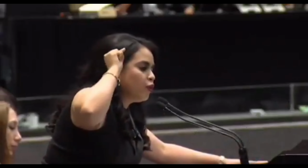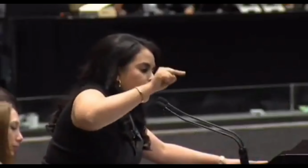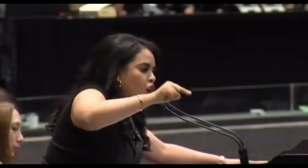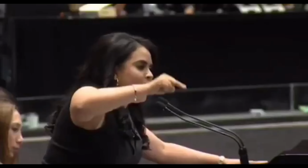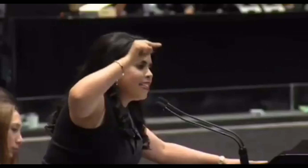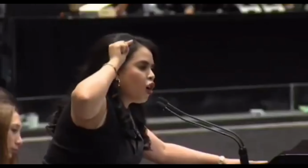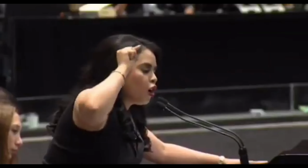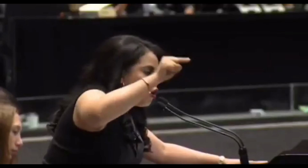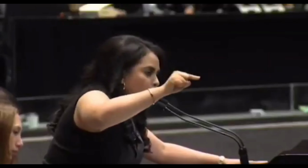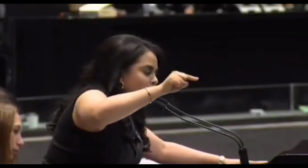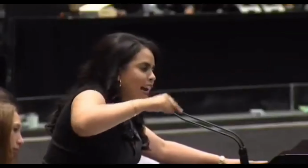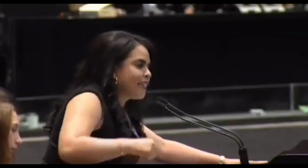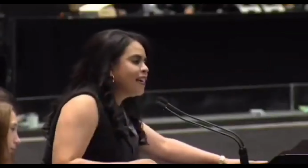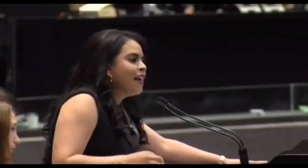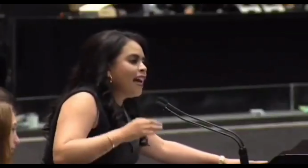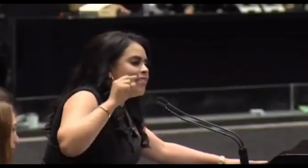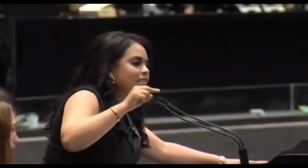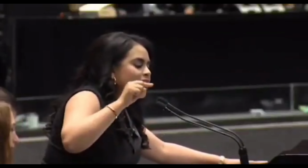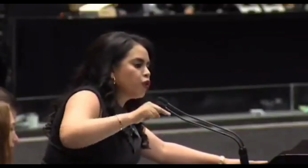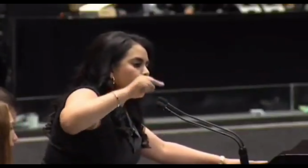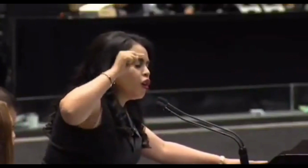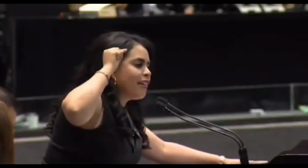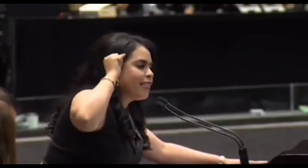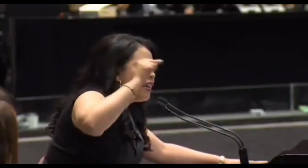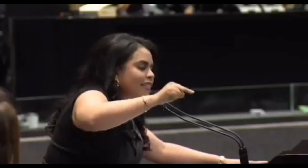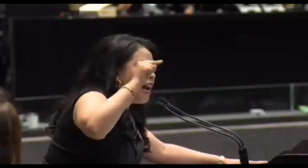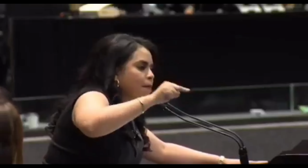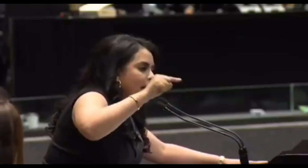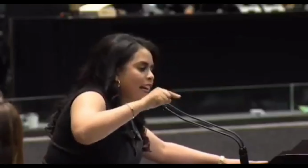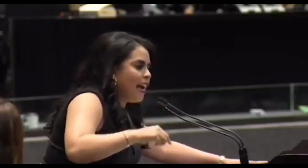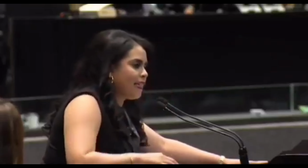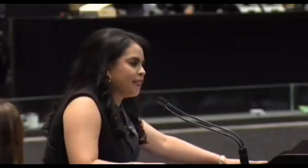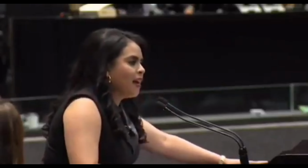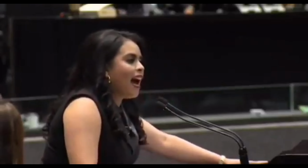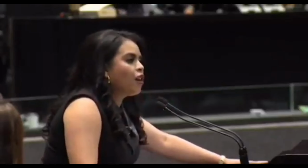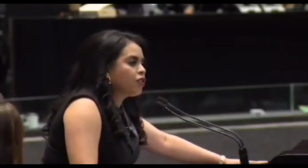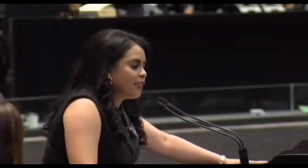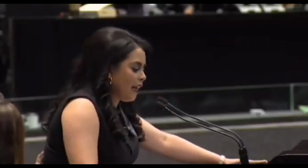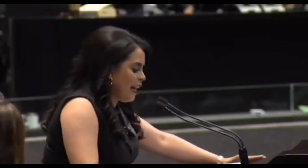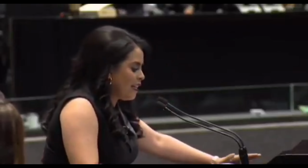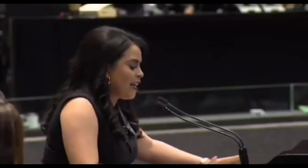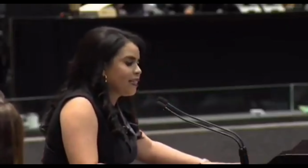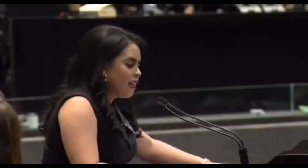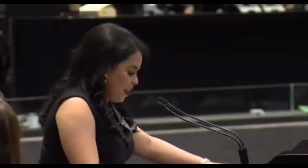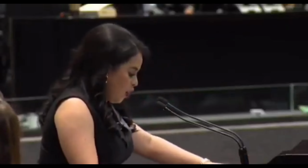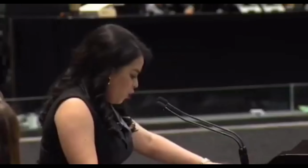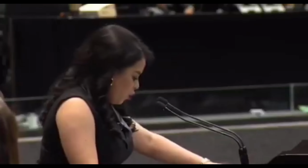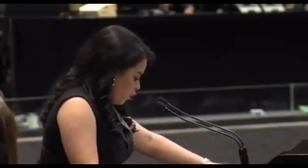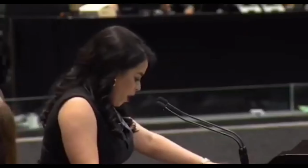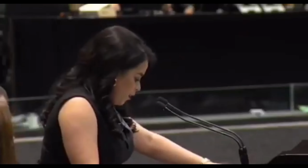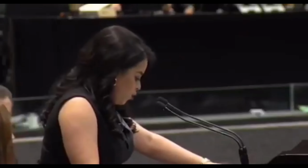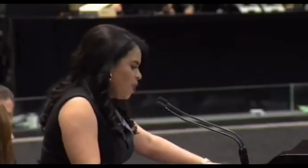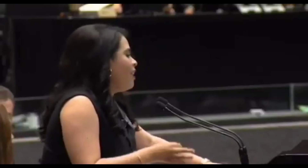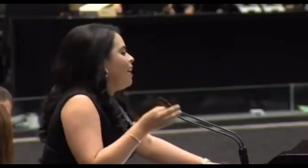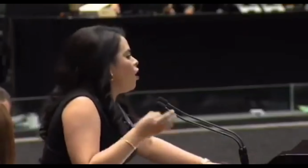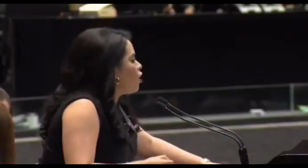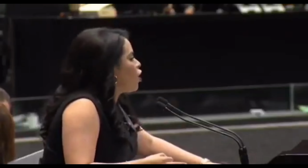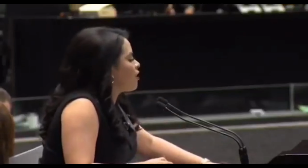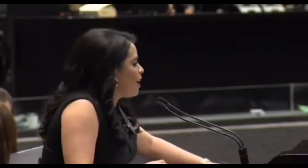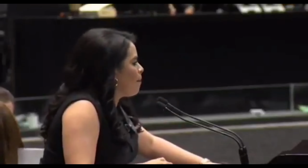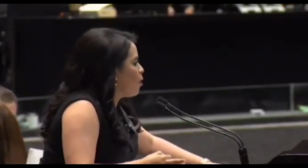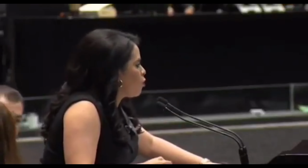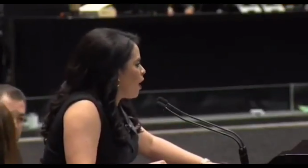Las instituciones corruptas, las instituciones serviles a los intereses de unos cuantos.